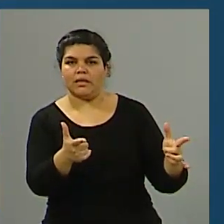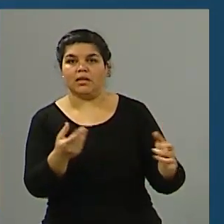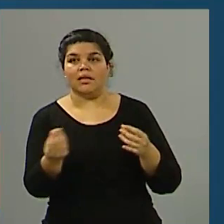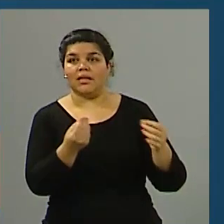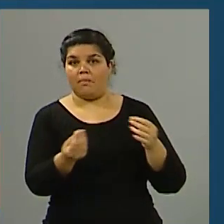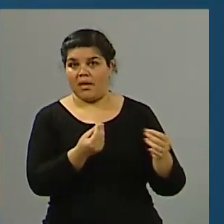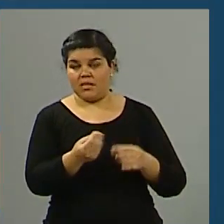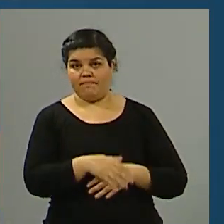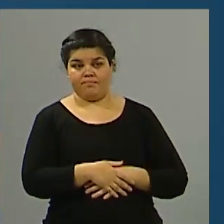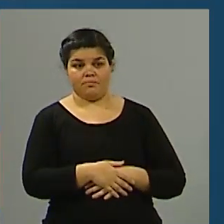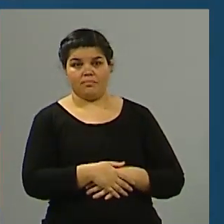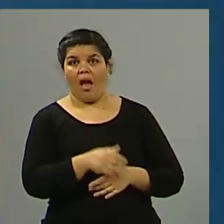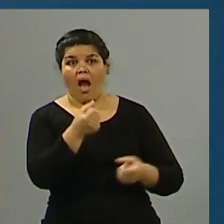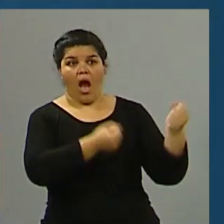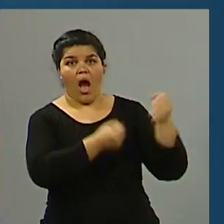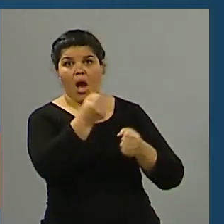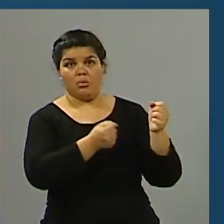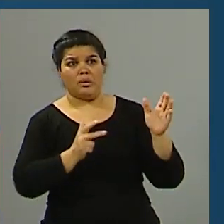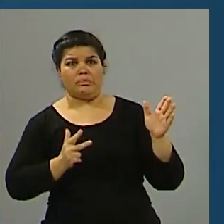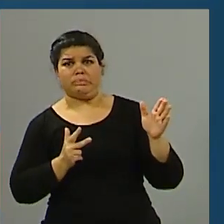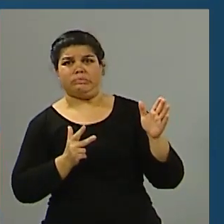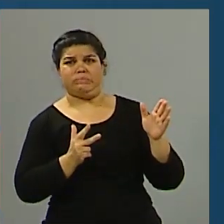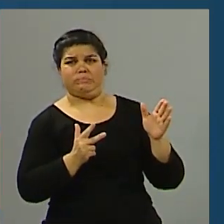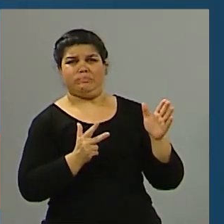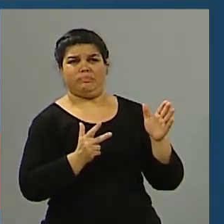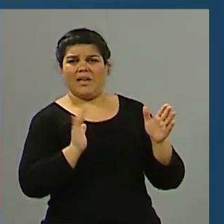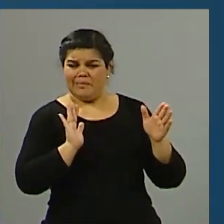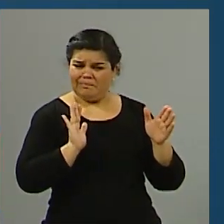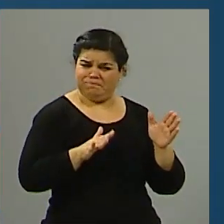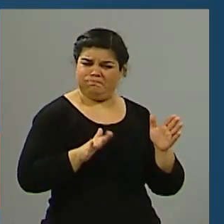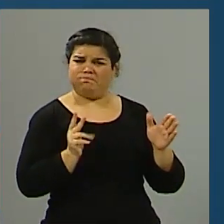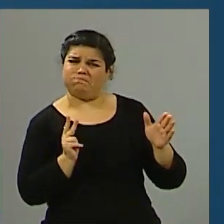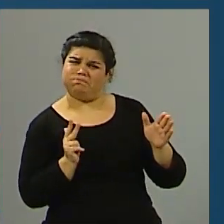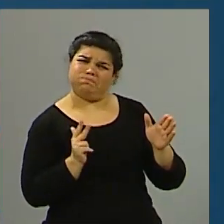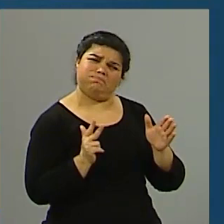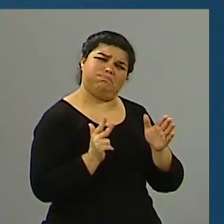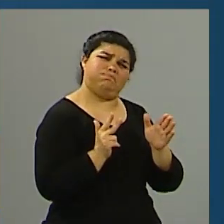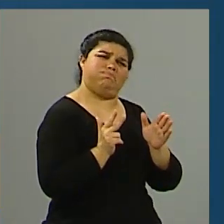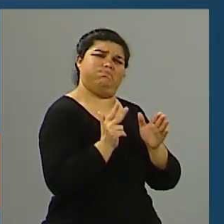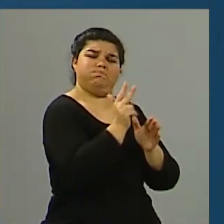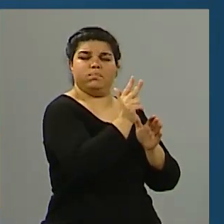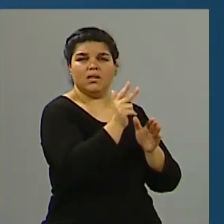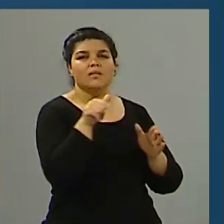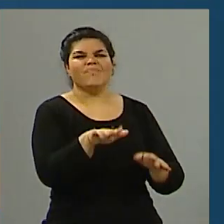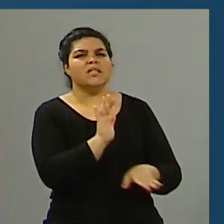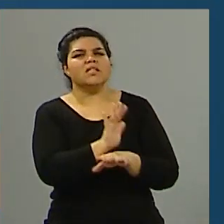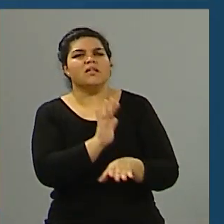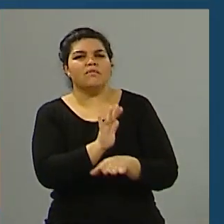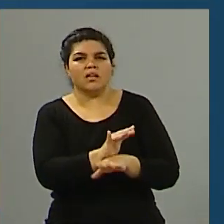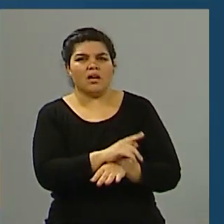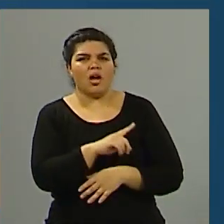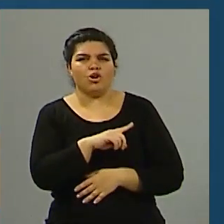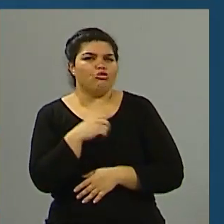más su velocidad, ¿cierto? Y creo que no estuve tan equivocado porque esto es lo que estamos viviendo. una calle en